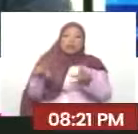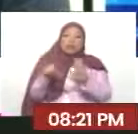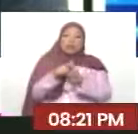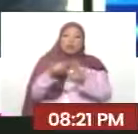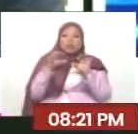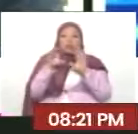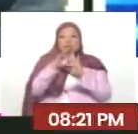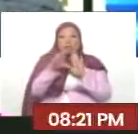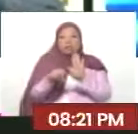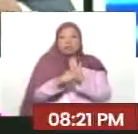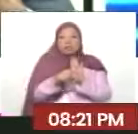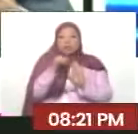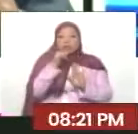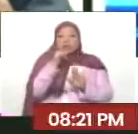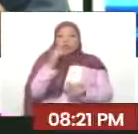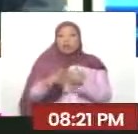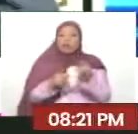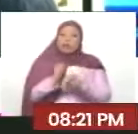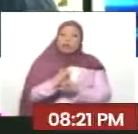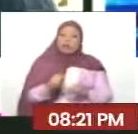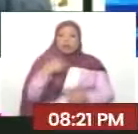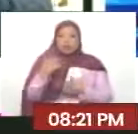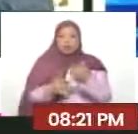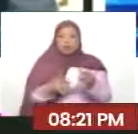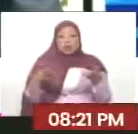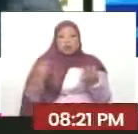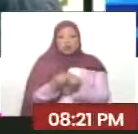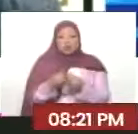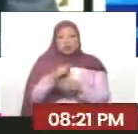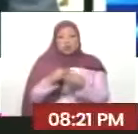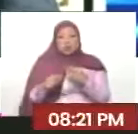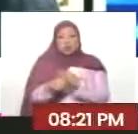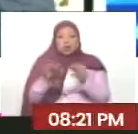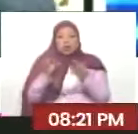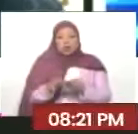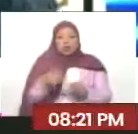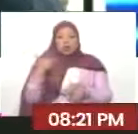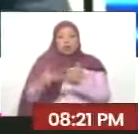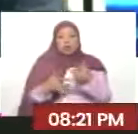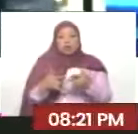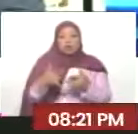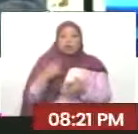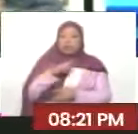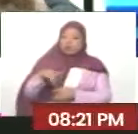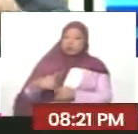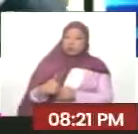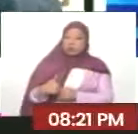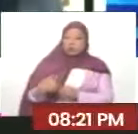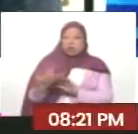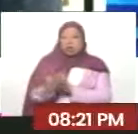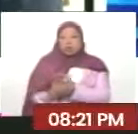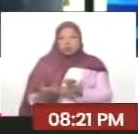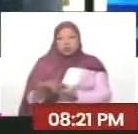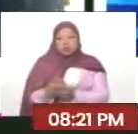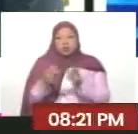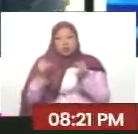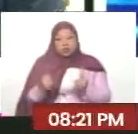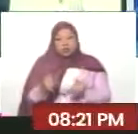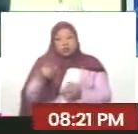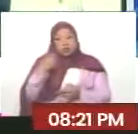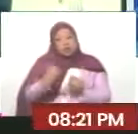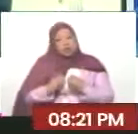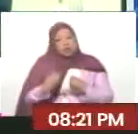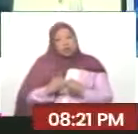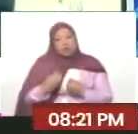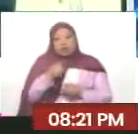y constitucional, y al final del camino Guyana tendrá que sentarse cara a cara con nosotros a resolver y a dirimir por la